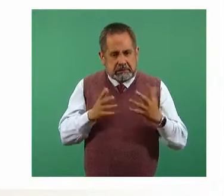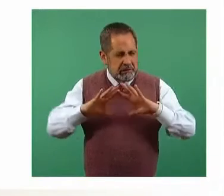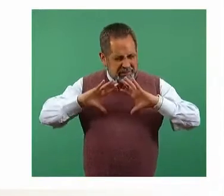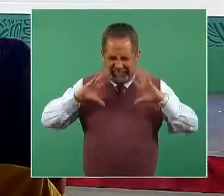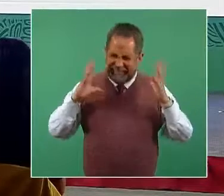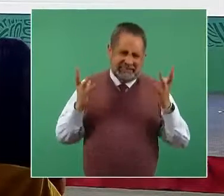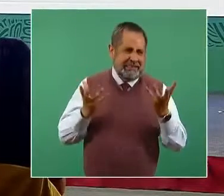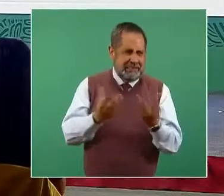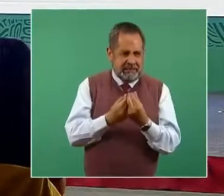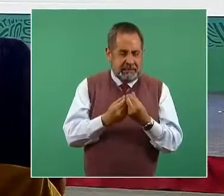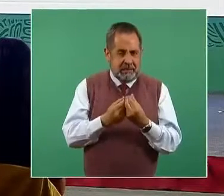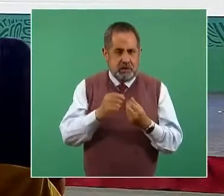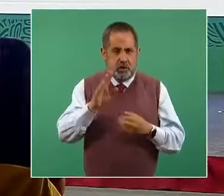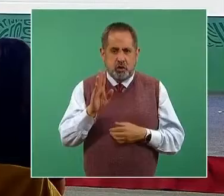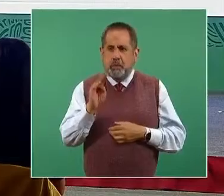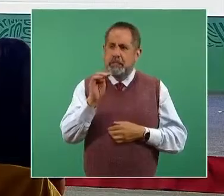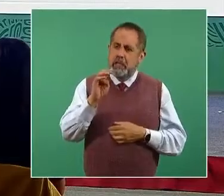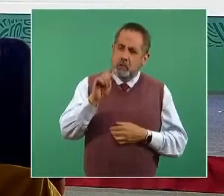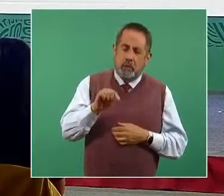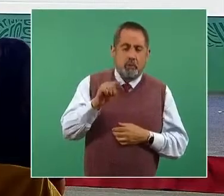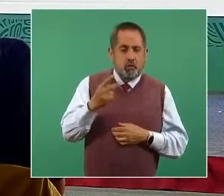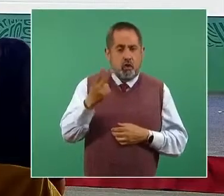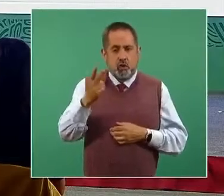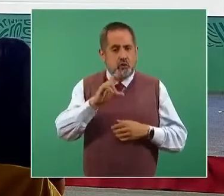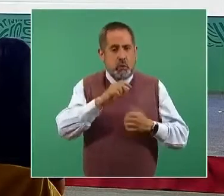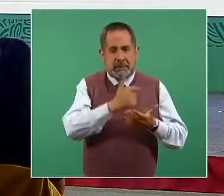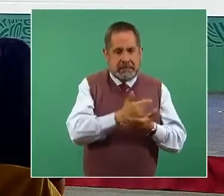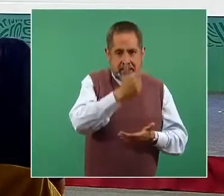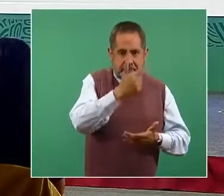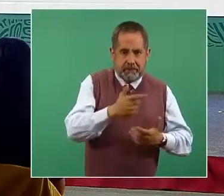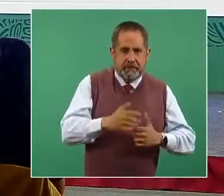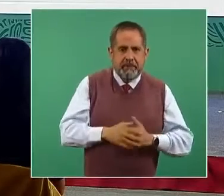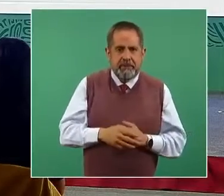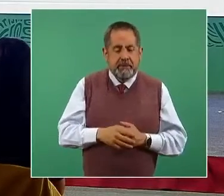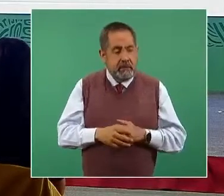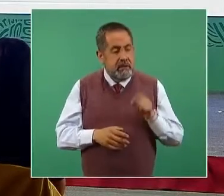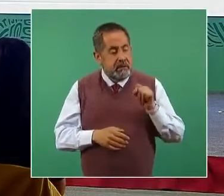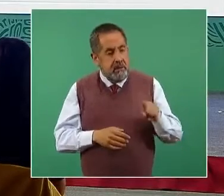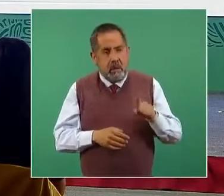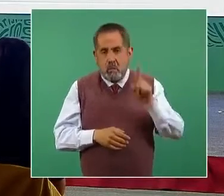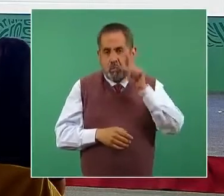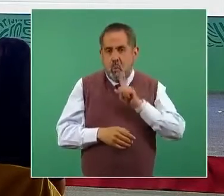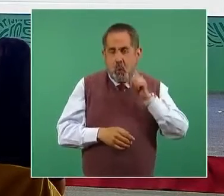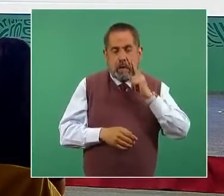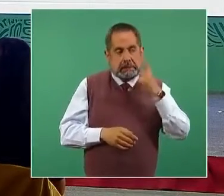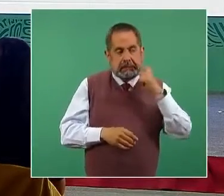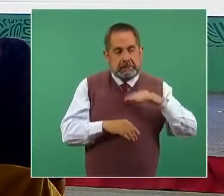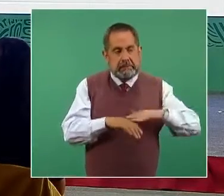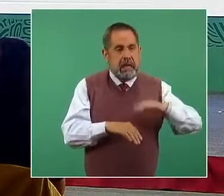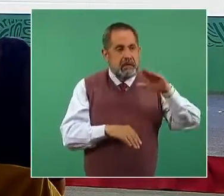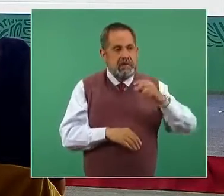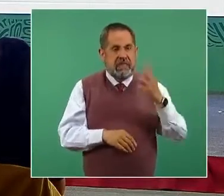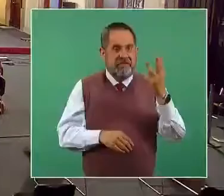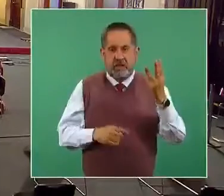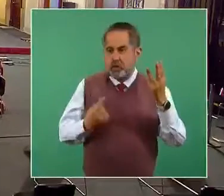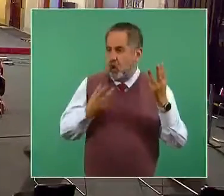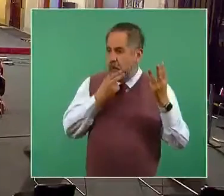todos los más de 99.2 que no son graves, también predominan las mujeres. Ahí la razón es casi